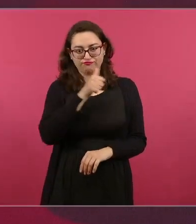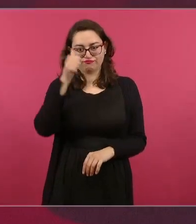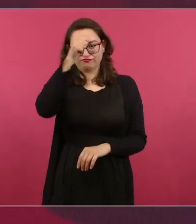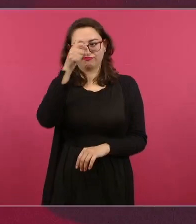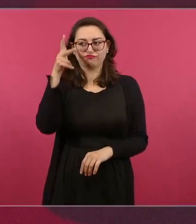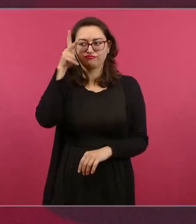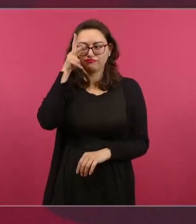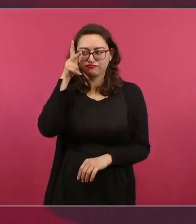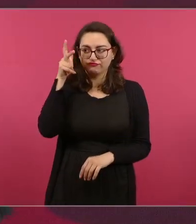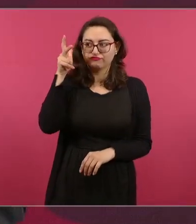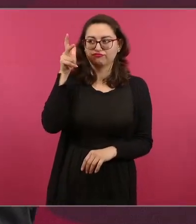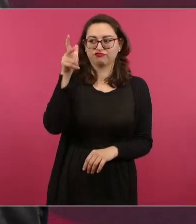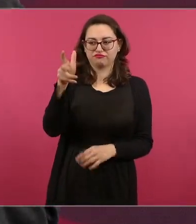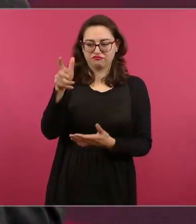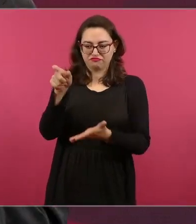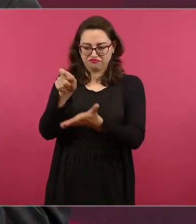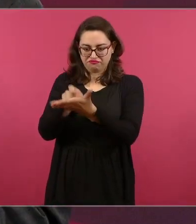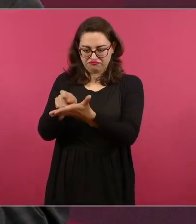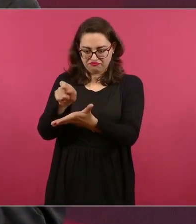Miguel Hidalgo y Costilla,